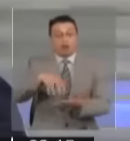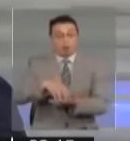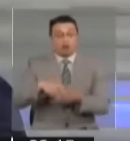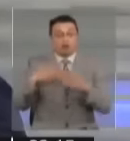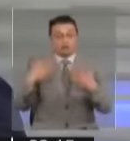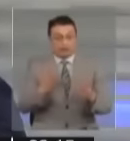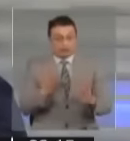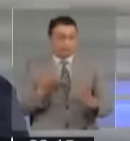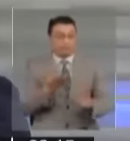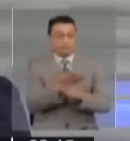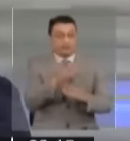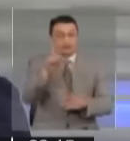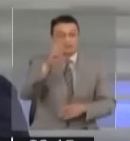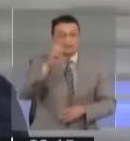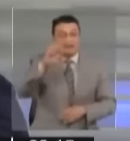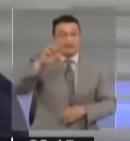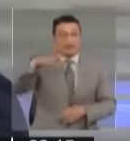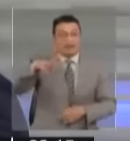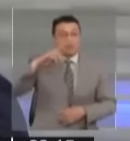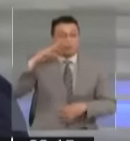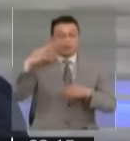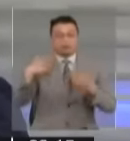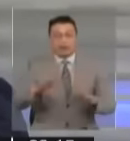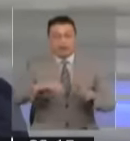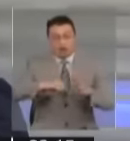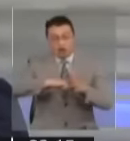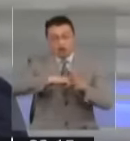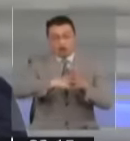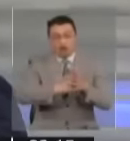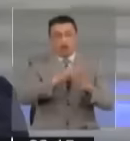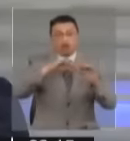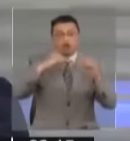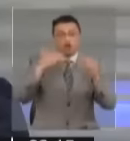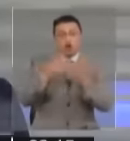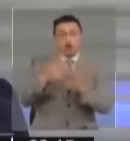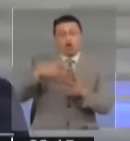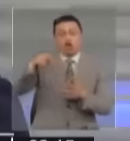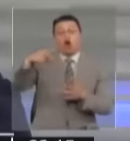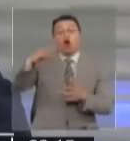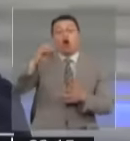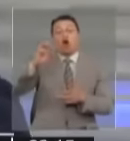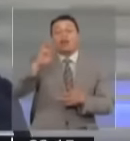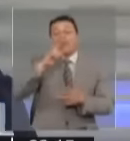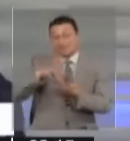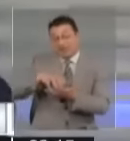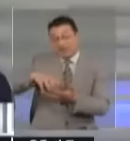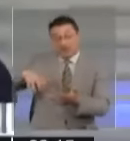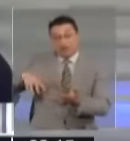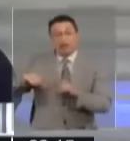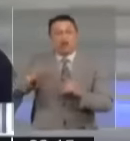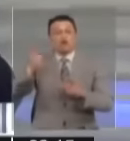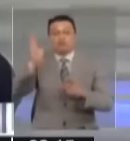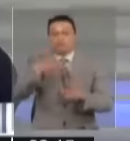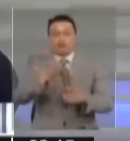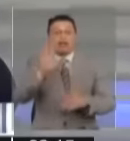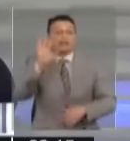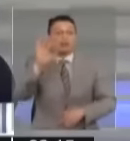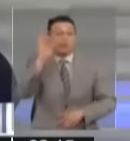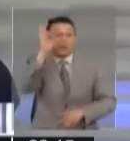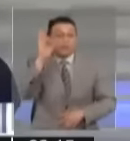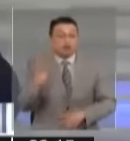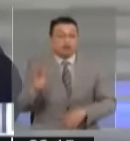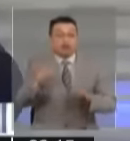al Seremi y hemos congelado todo el sector nororiente. Y en 2 semanas más voy a presentar al Consejo para que el 50%